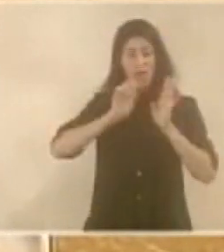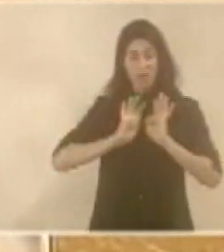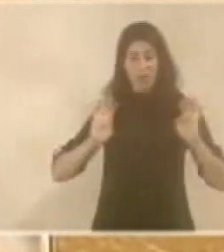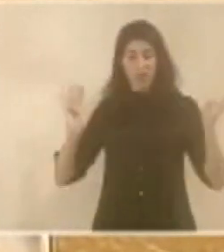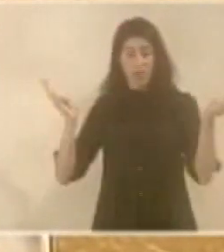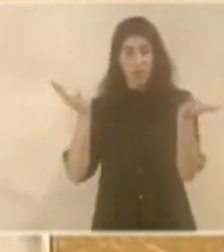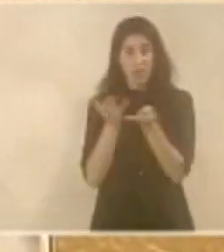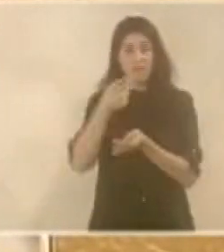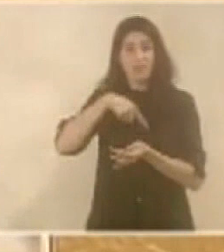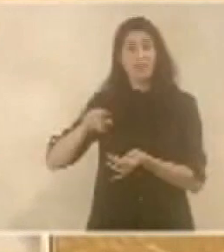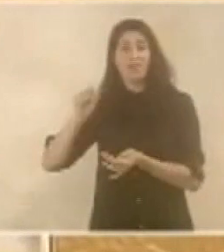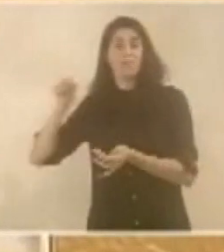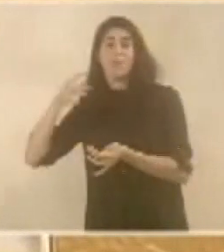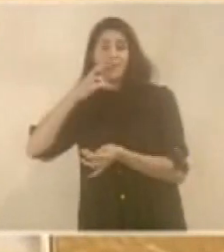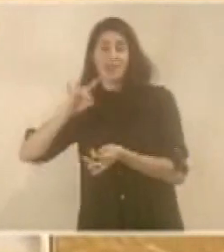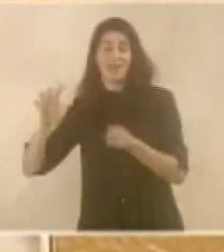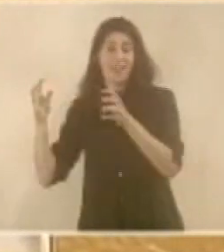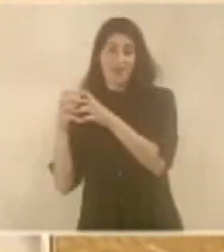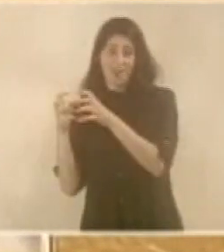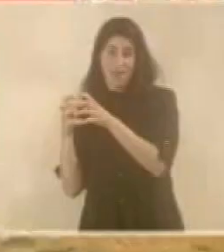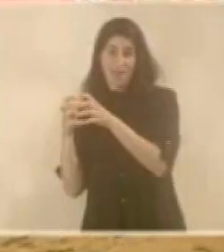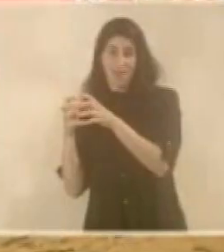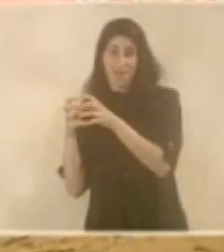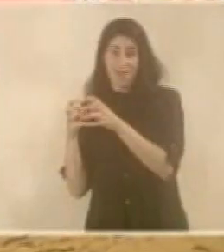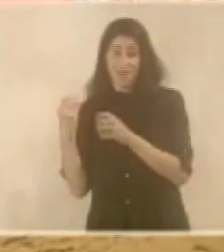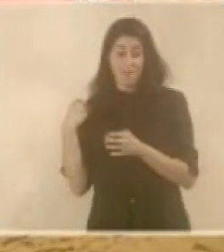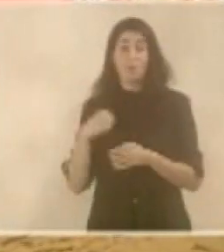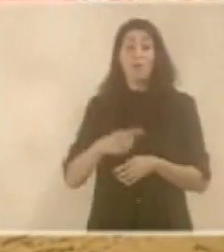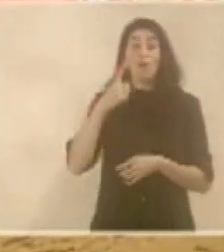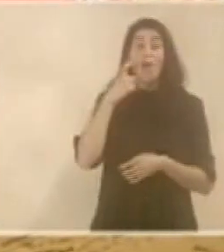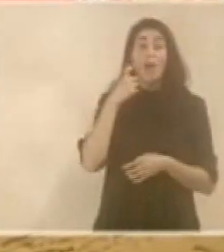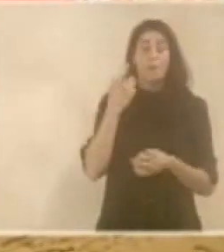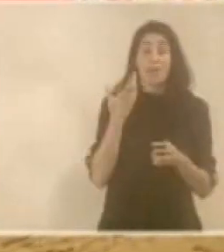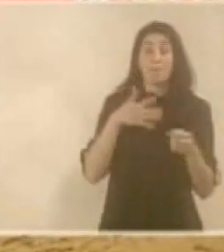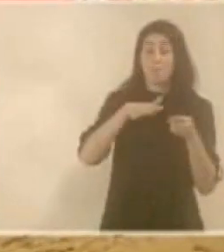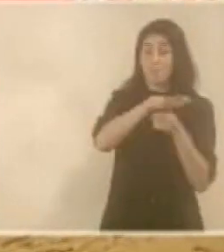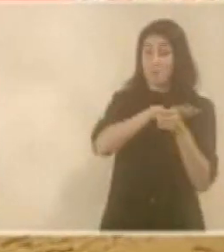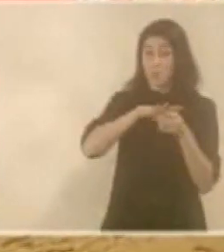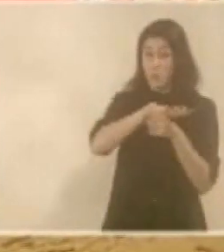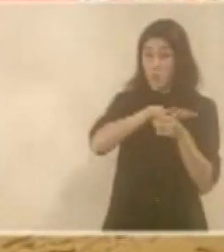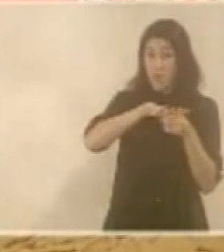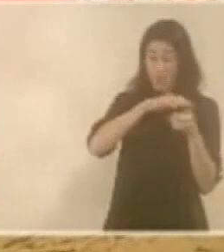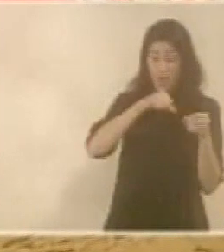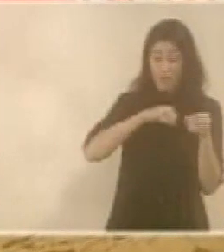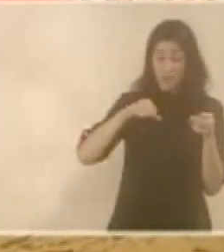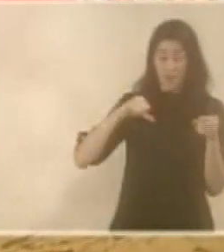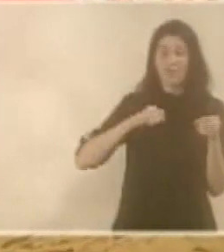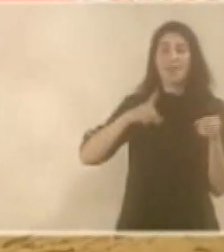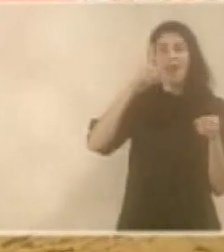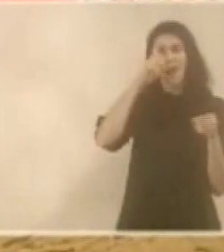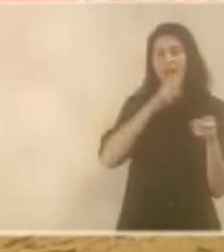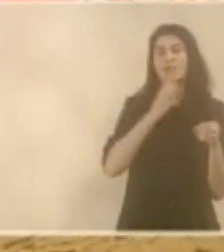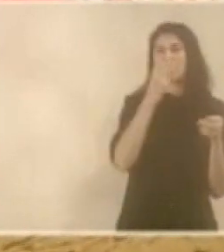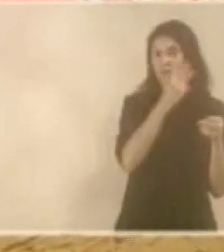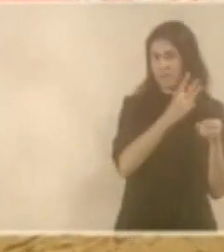Granada. No se convertiría en capital de provincia hasta la división territorial de 1833. Pero para definir